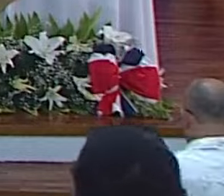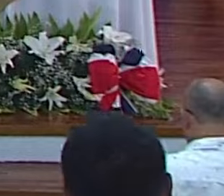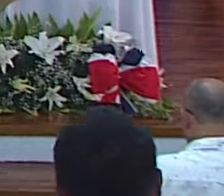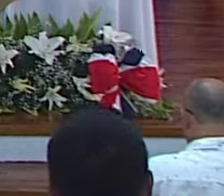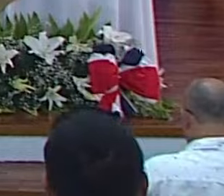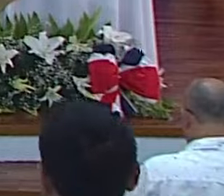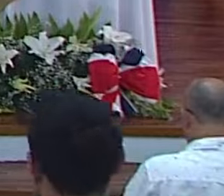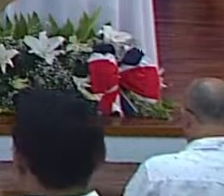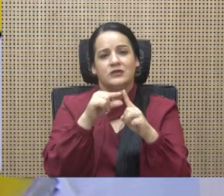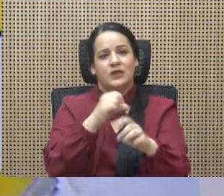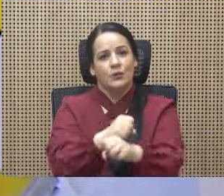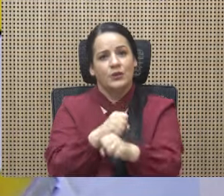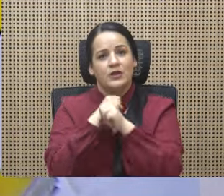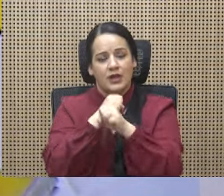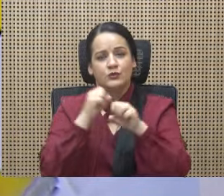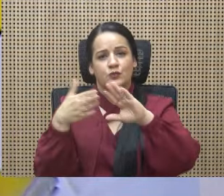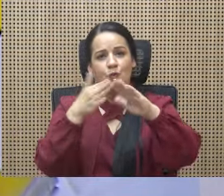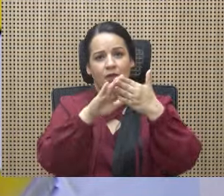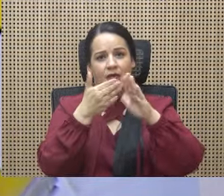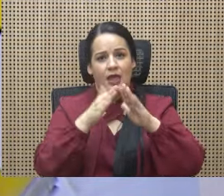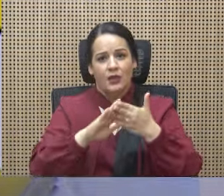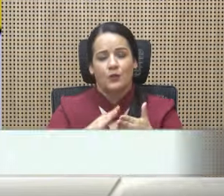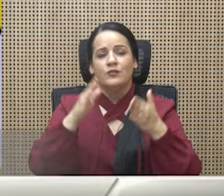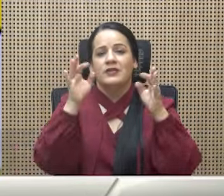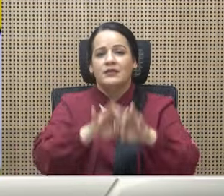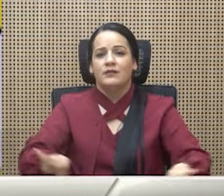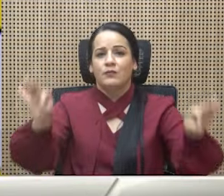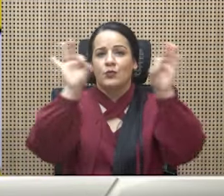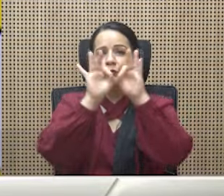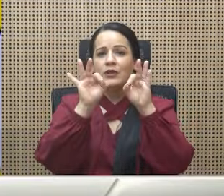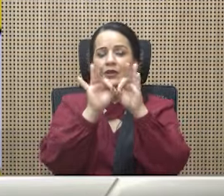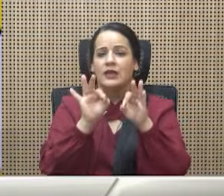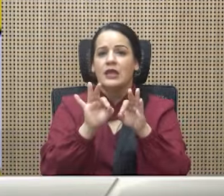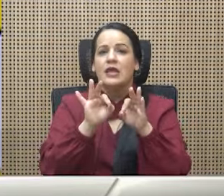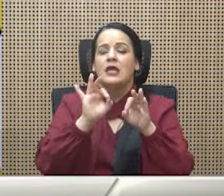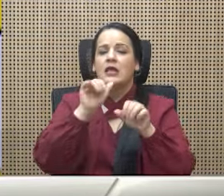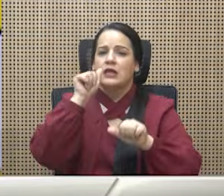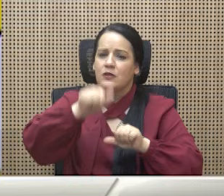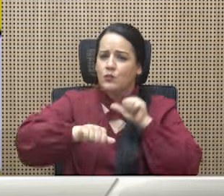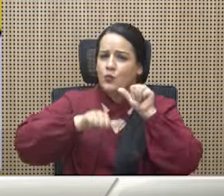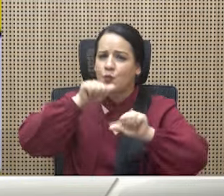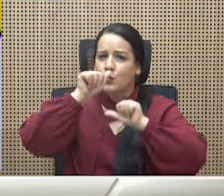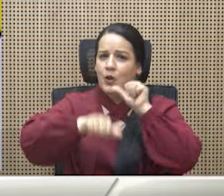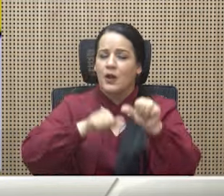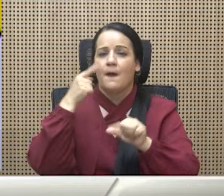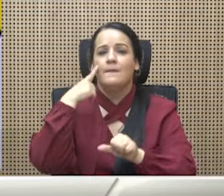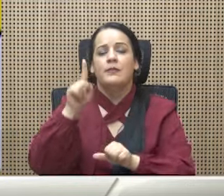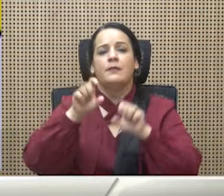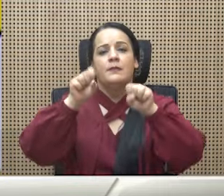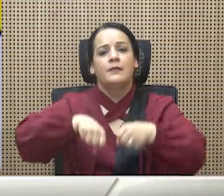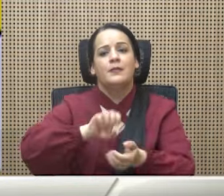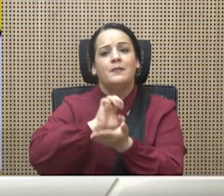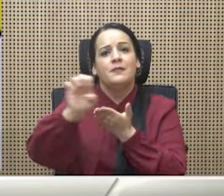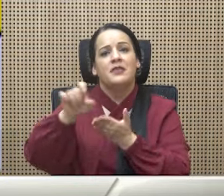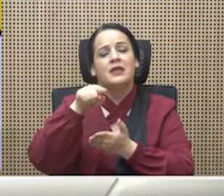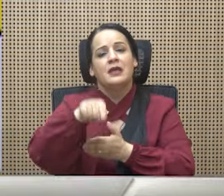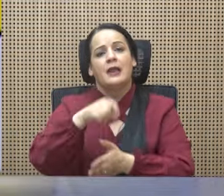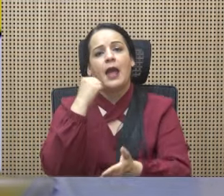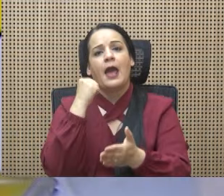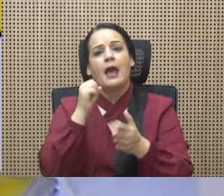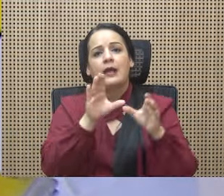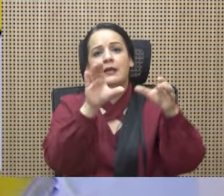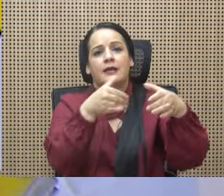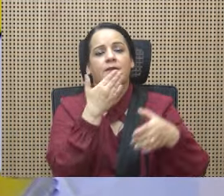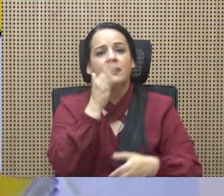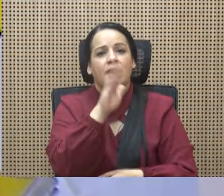urbana en la provincia es imperativo que redoblamos nuestros esfuerzos para combatir la criminalidad